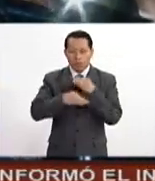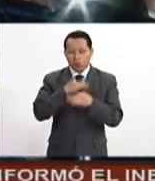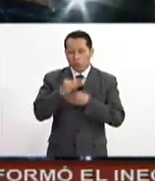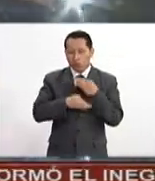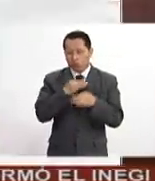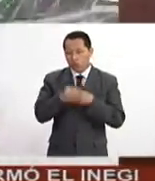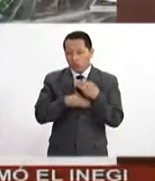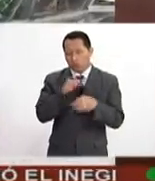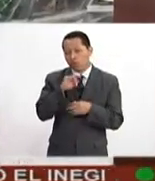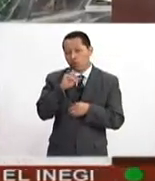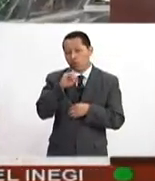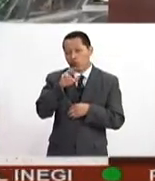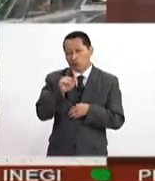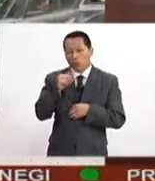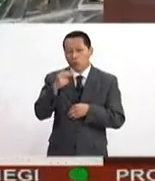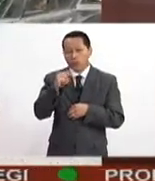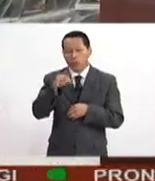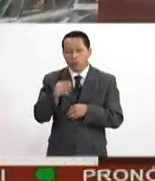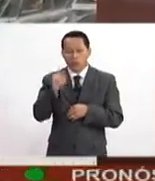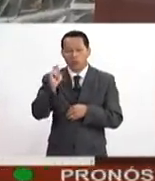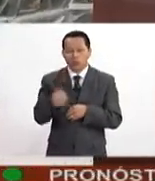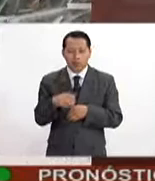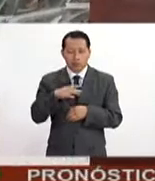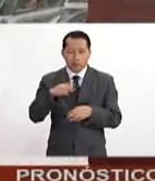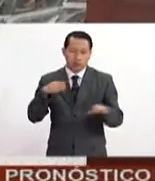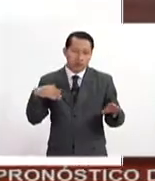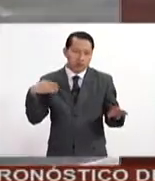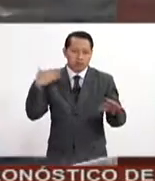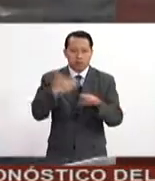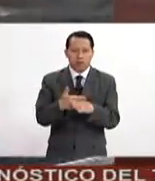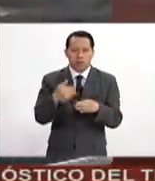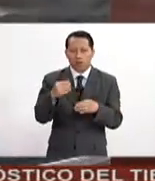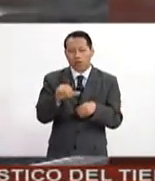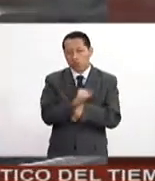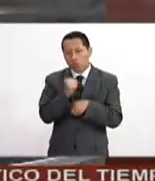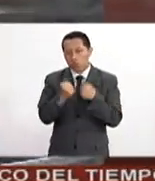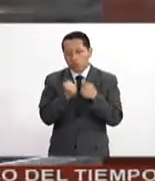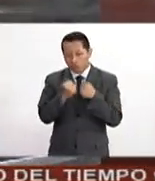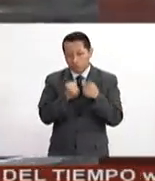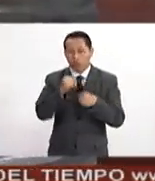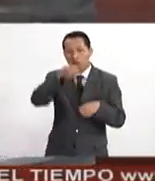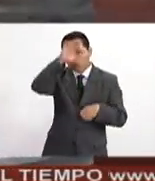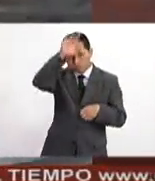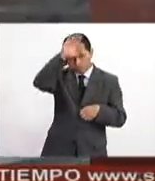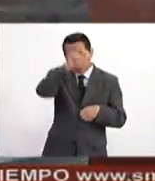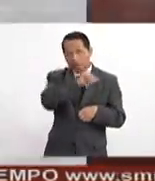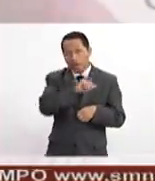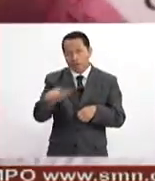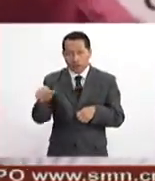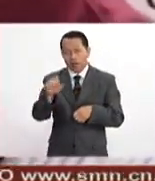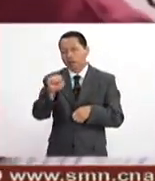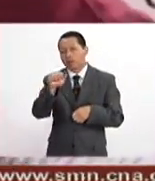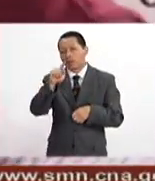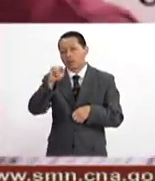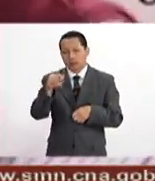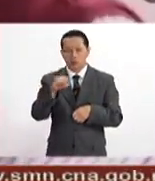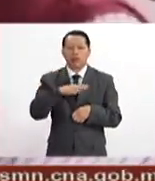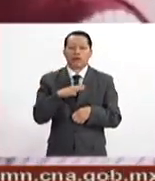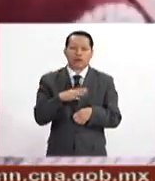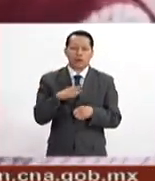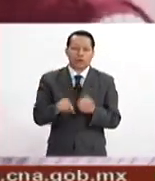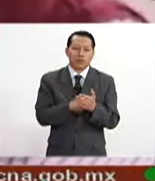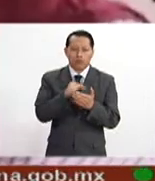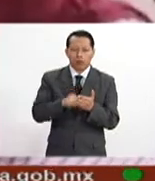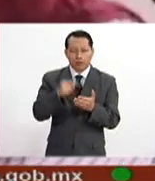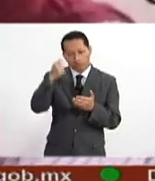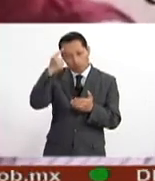Flores Hurtado, fue víctima de un atentado en el vehículo donde se trasladaba de Monterrey a Saltillo. Ahí asistiría a un acto con